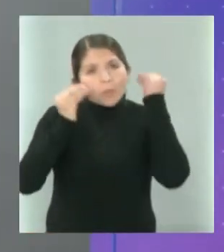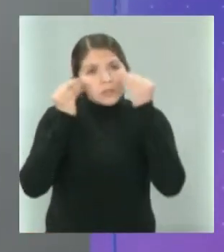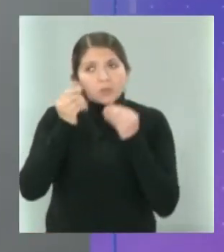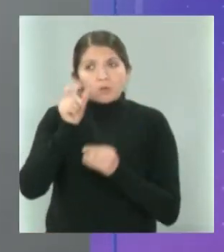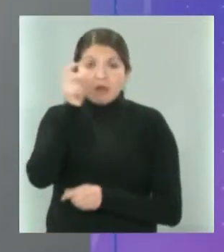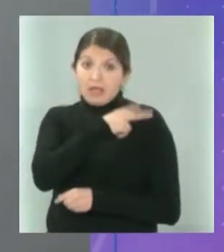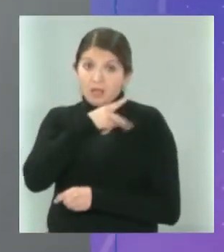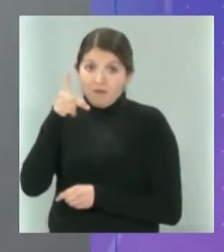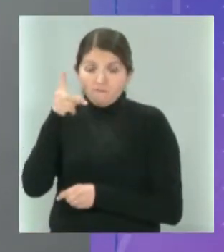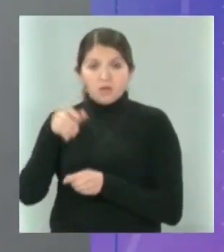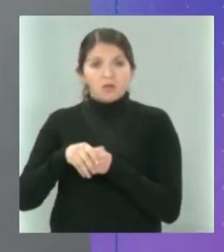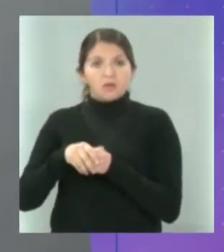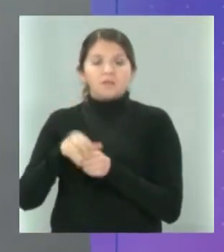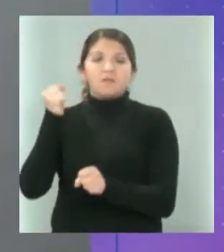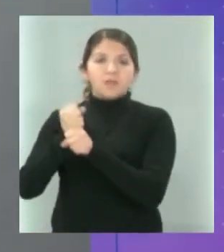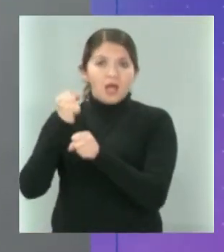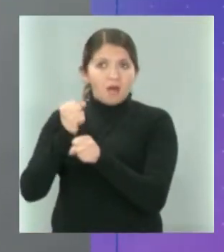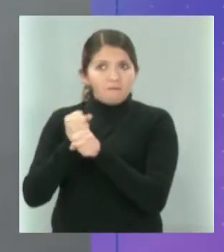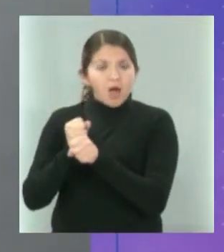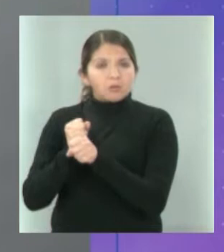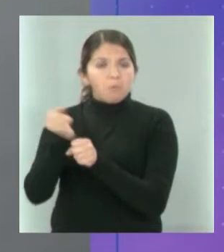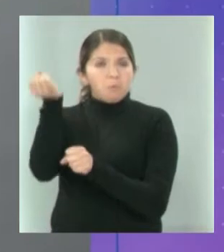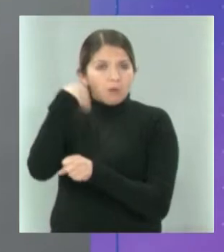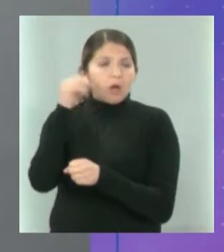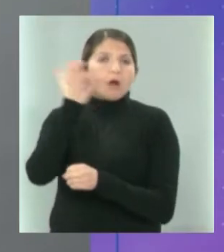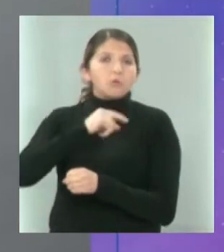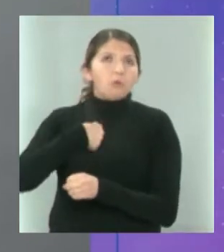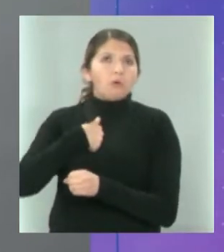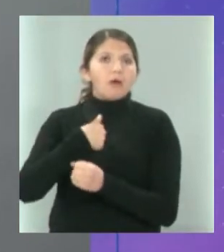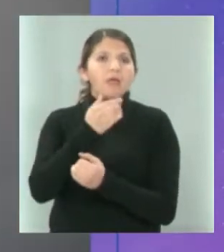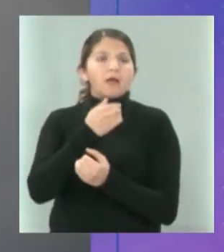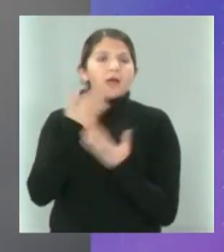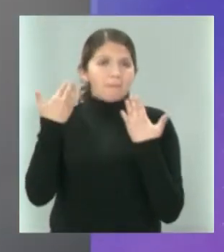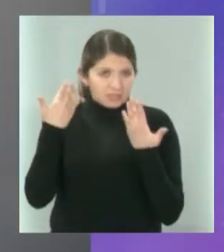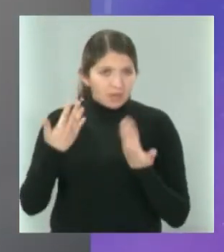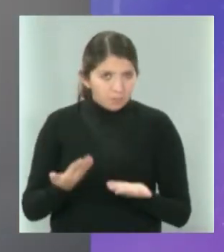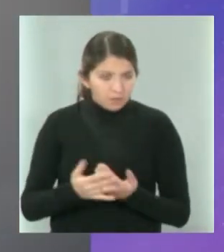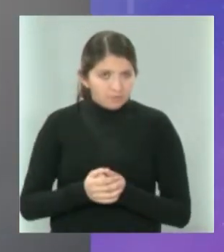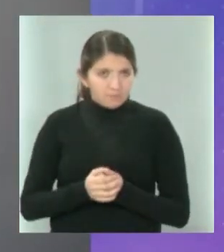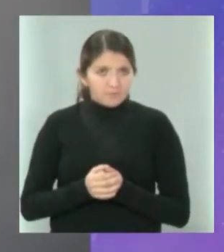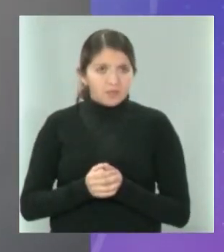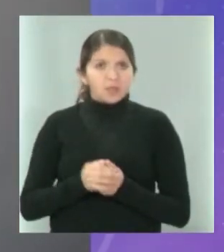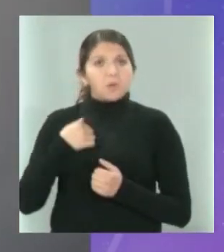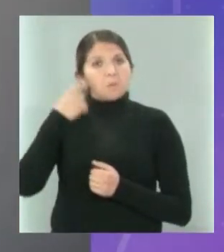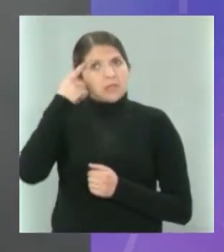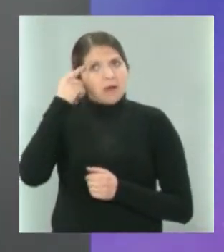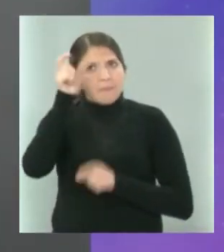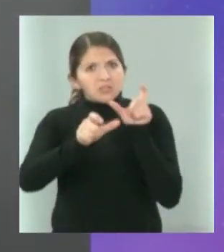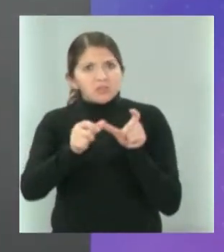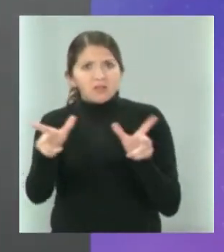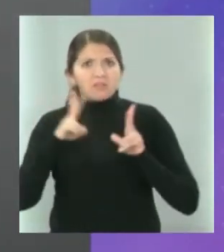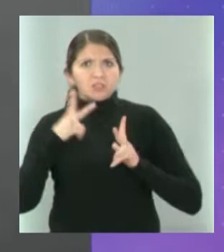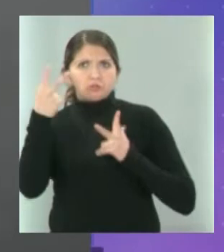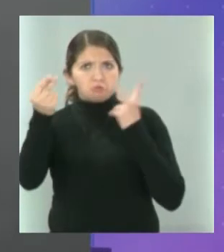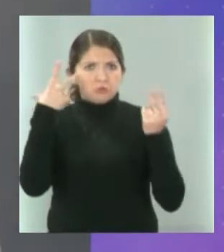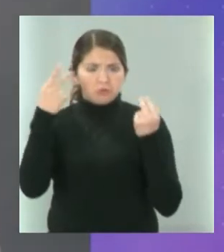no tuvieran en cuenta mis capacidades o los límites que tenía mi discapacidad. Era pensar que todo el mundo me iba a decir que no. Porque me dieron